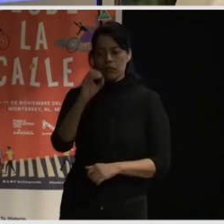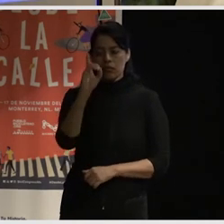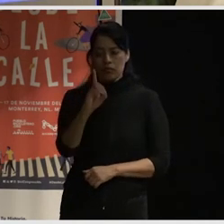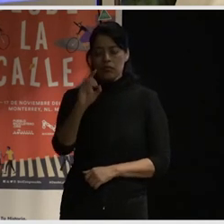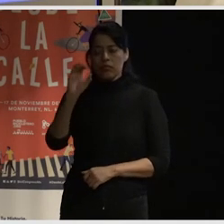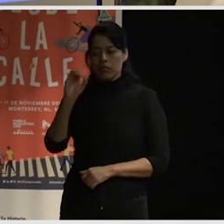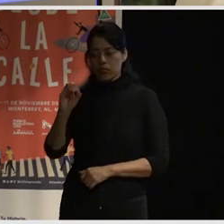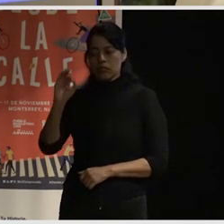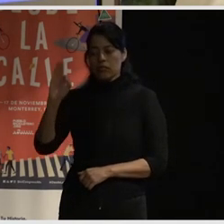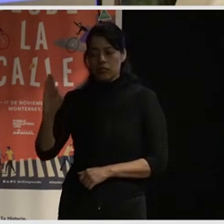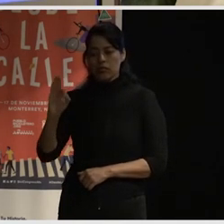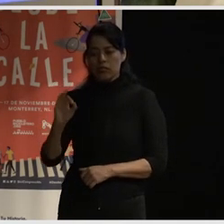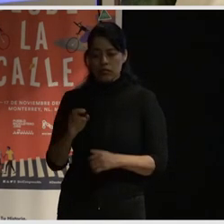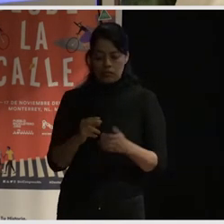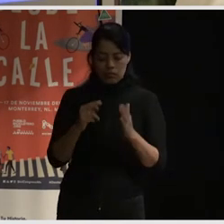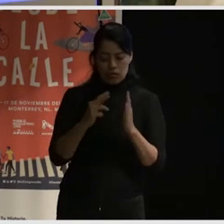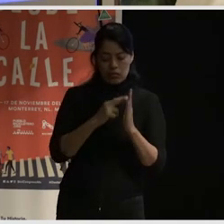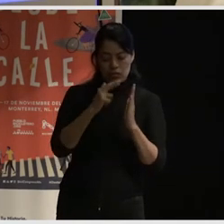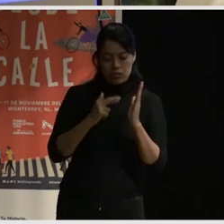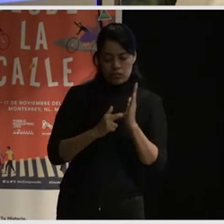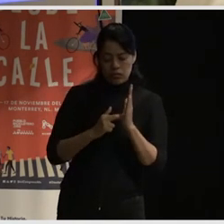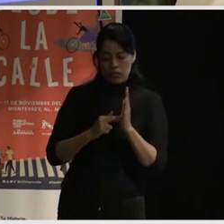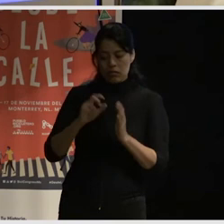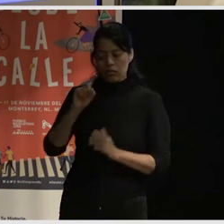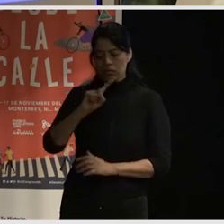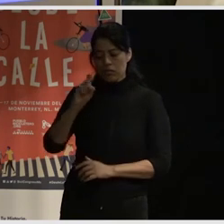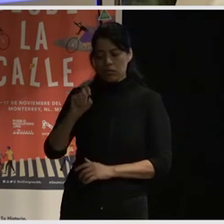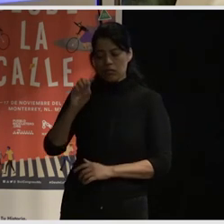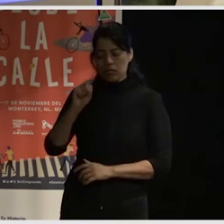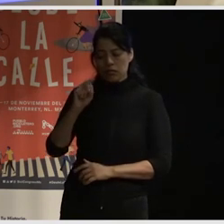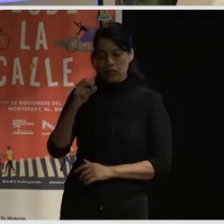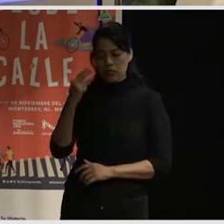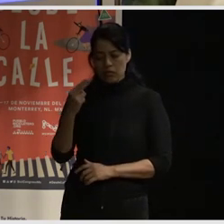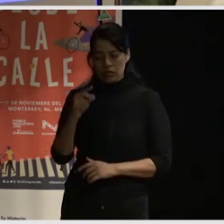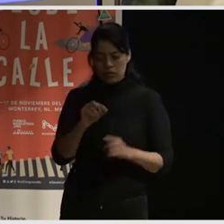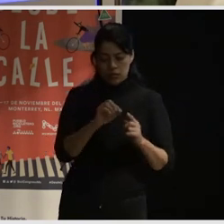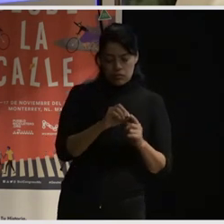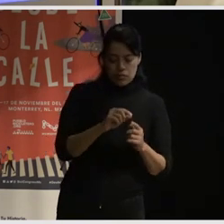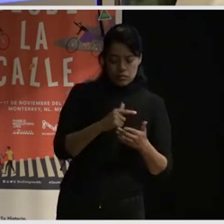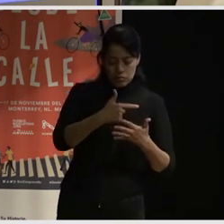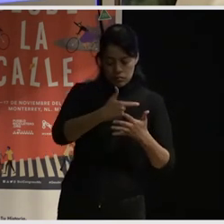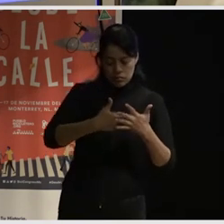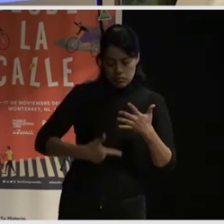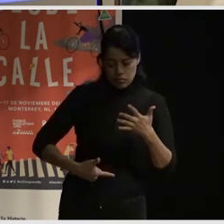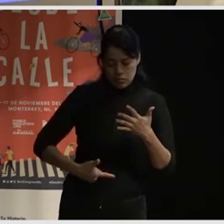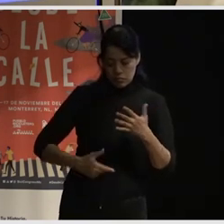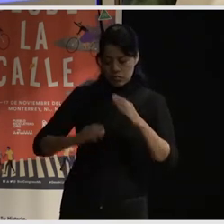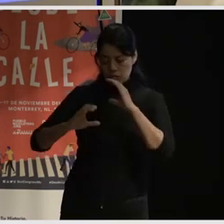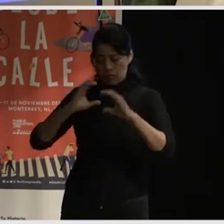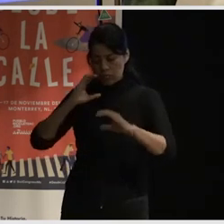la federación la norma 172 del índice nacional bueno la lineamientos para la obtención y